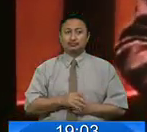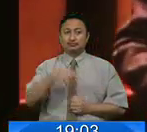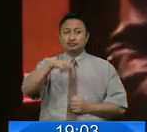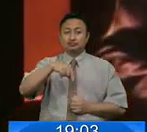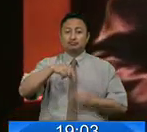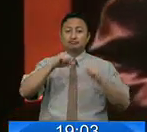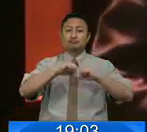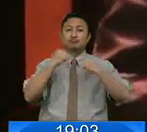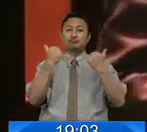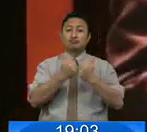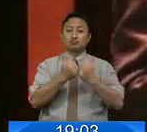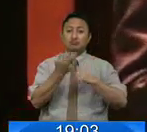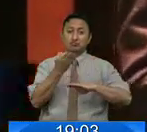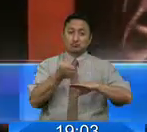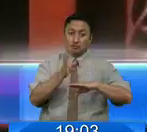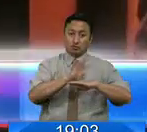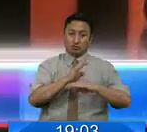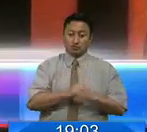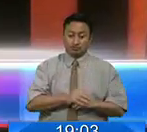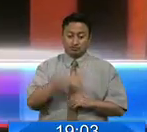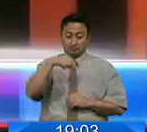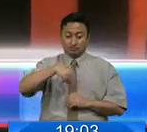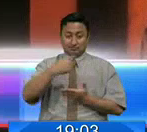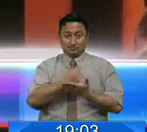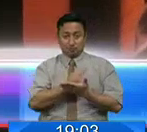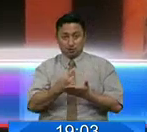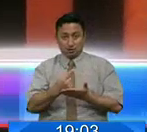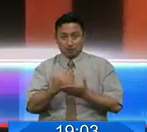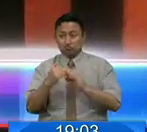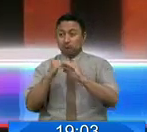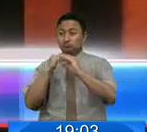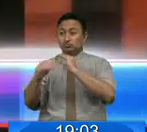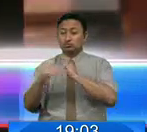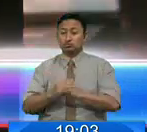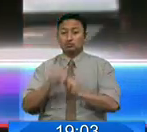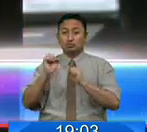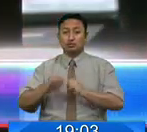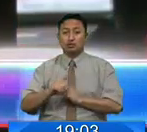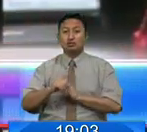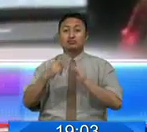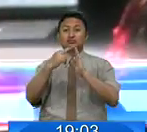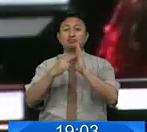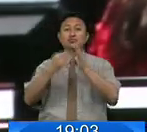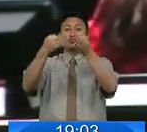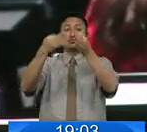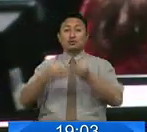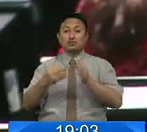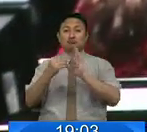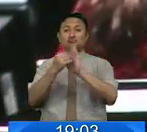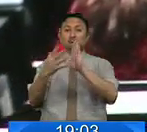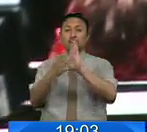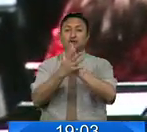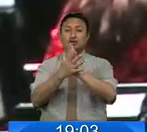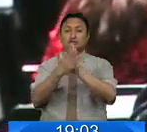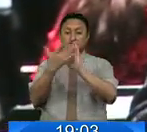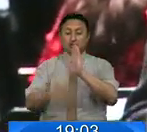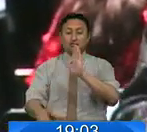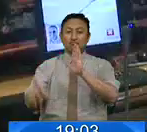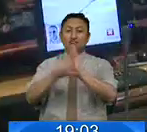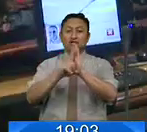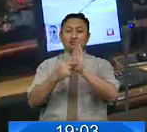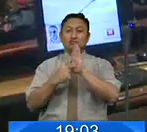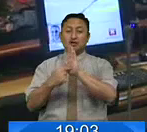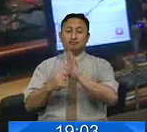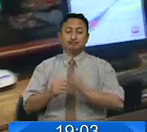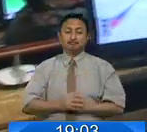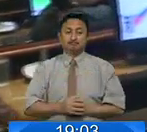nacional esta misma semana para que se publique en el registro oficial y sea ley de la república